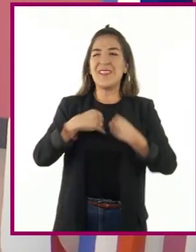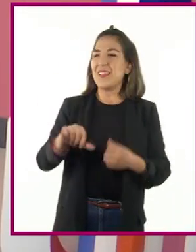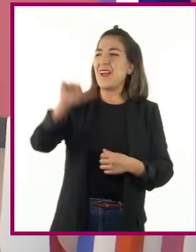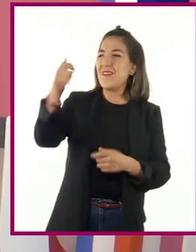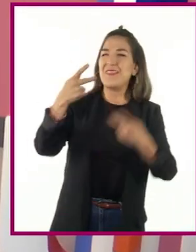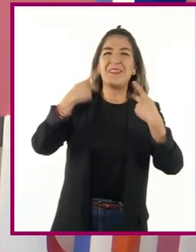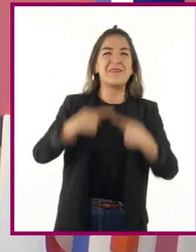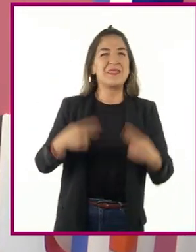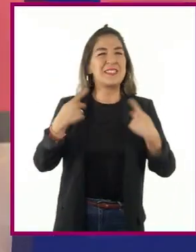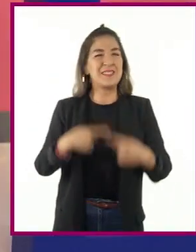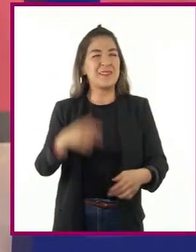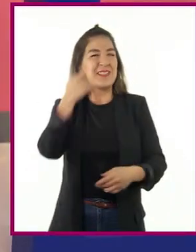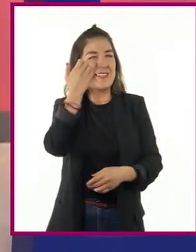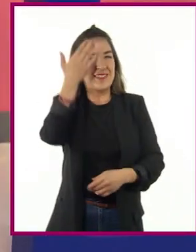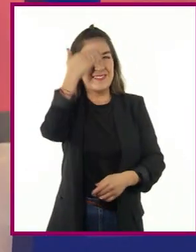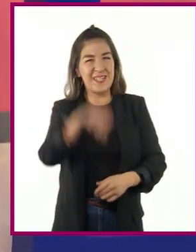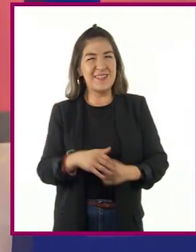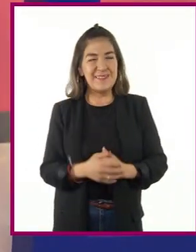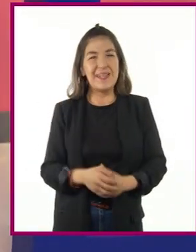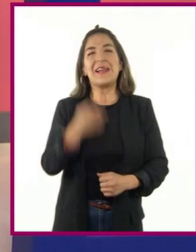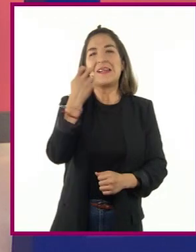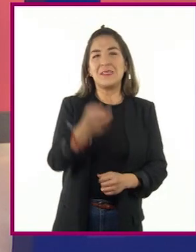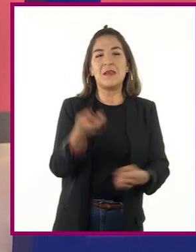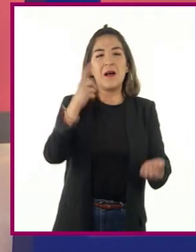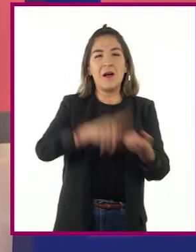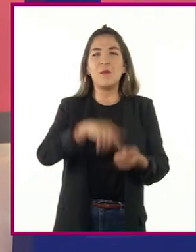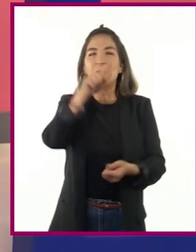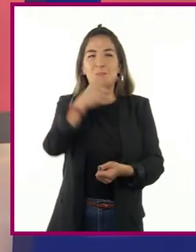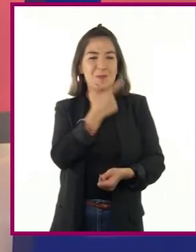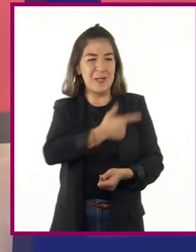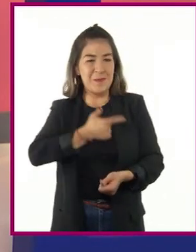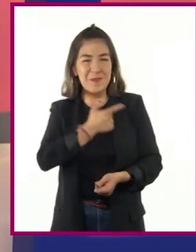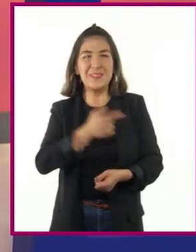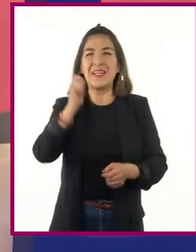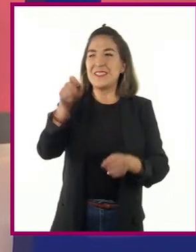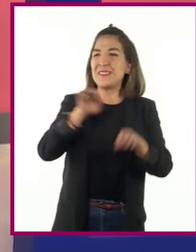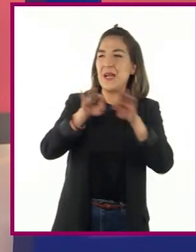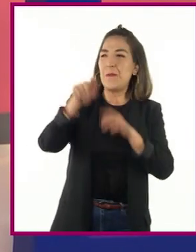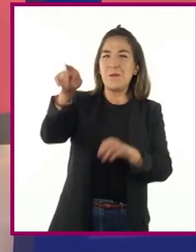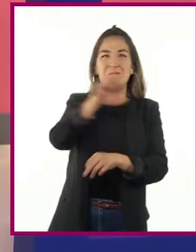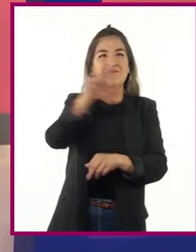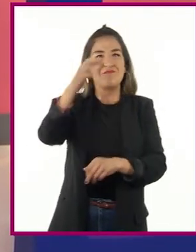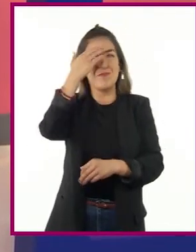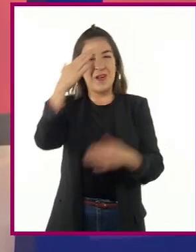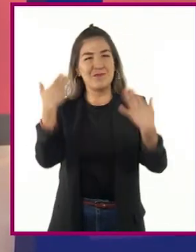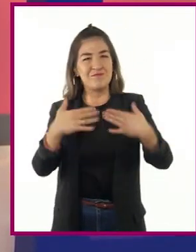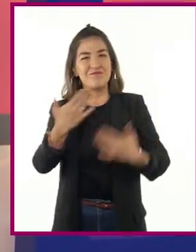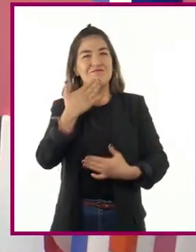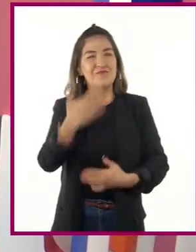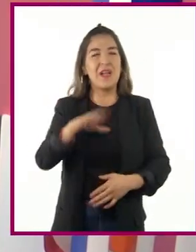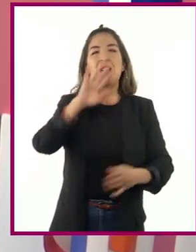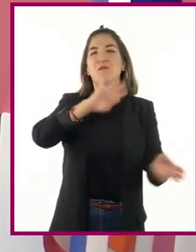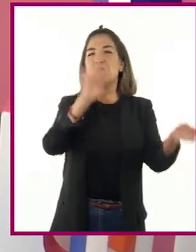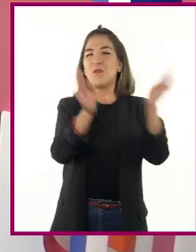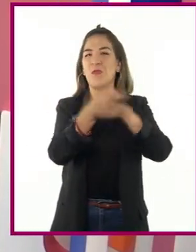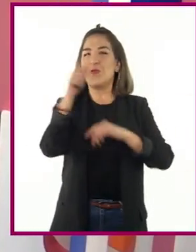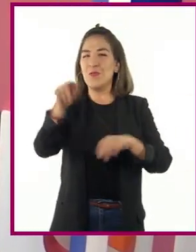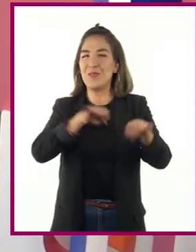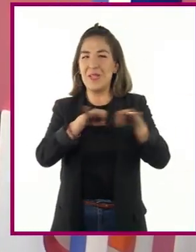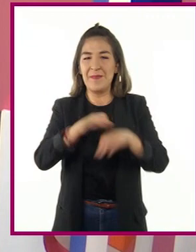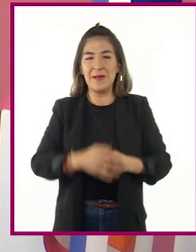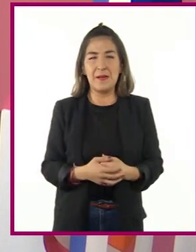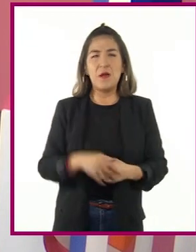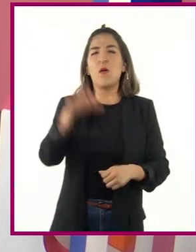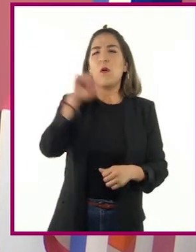personas? Sobre todo si se trata de alguien que admiramos o cuyo trabajo se reconoce en México o el mundo. El